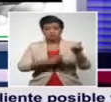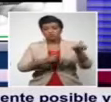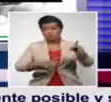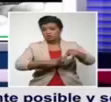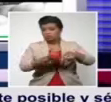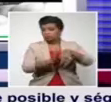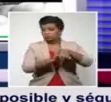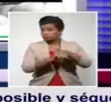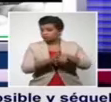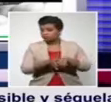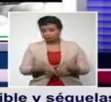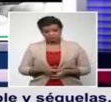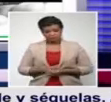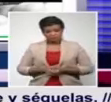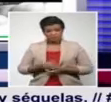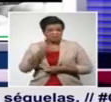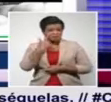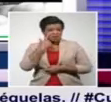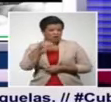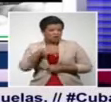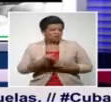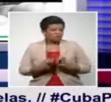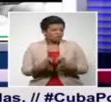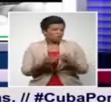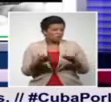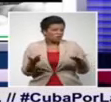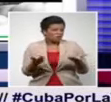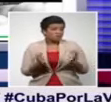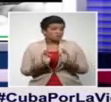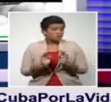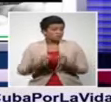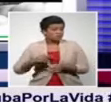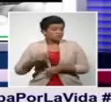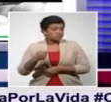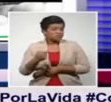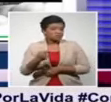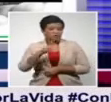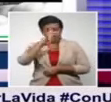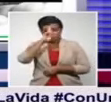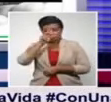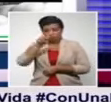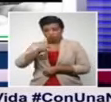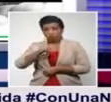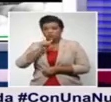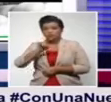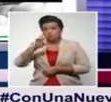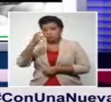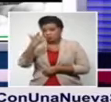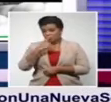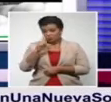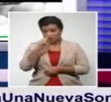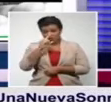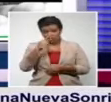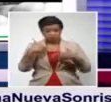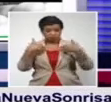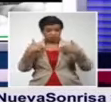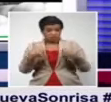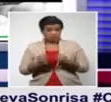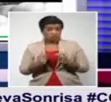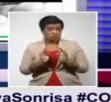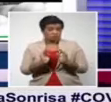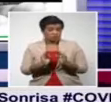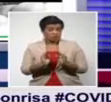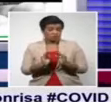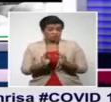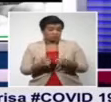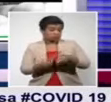enfermedad. Veremos cuáles son las noticias de hoy. Para ello me acompaña, como es habitual, el doctor Francisco Durán García, director nacional de epidemiología del